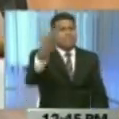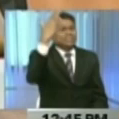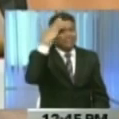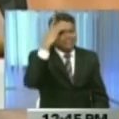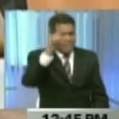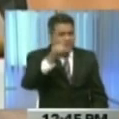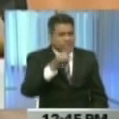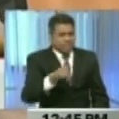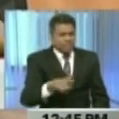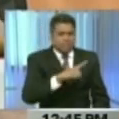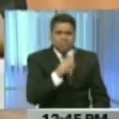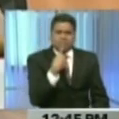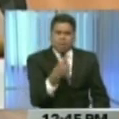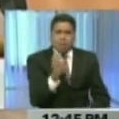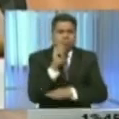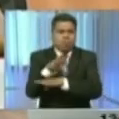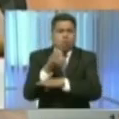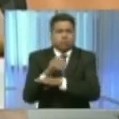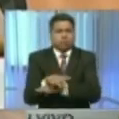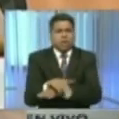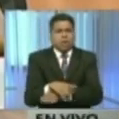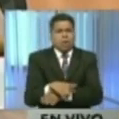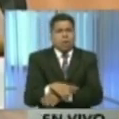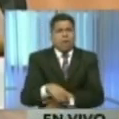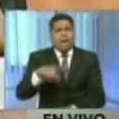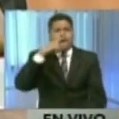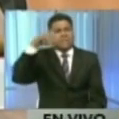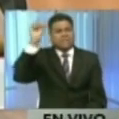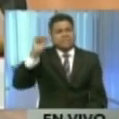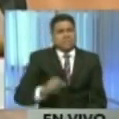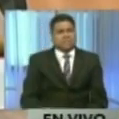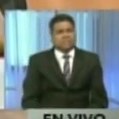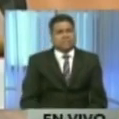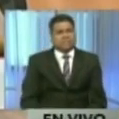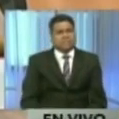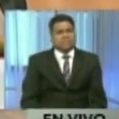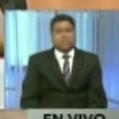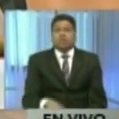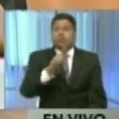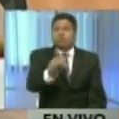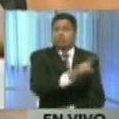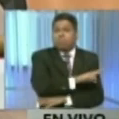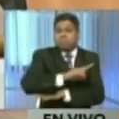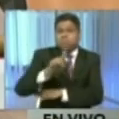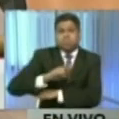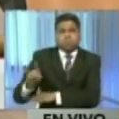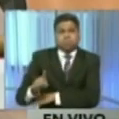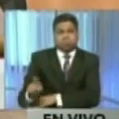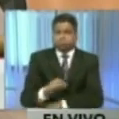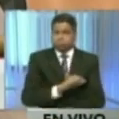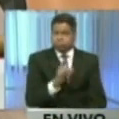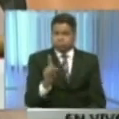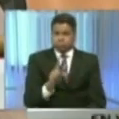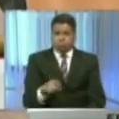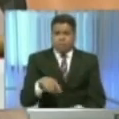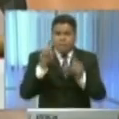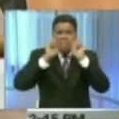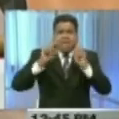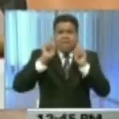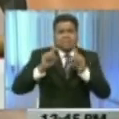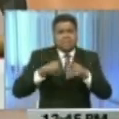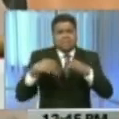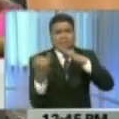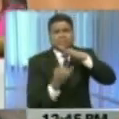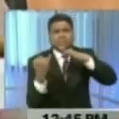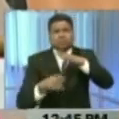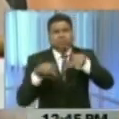recomendación que te dio el presidente Maduro. Tú no instruyes a los poderes públicos en Venezuela, ni das órdenes